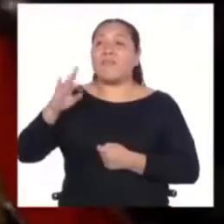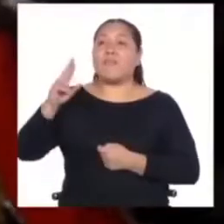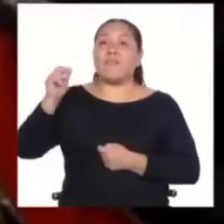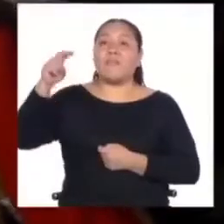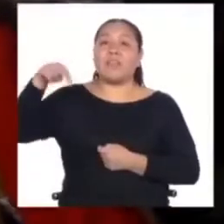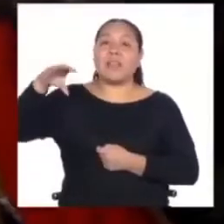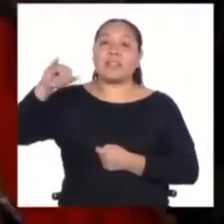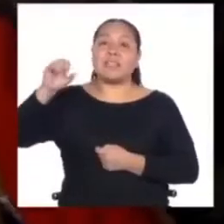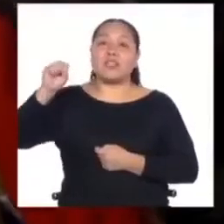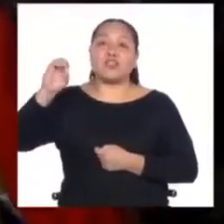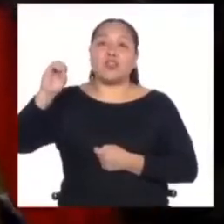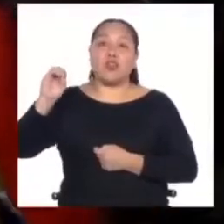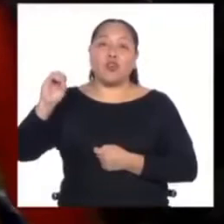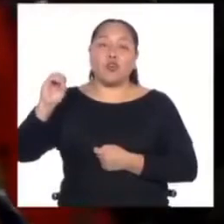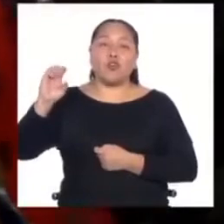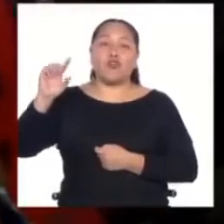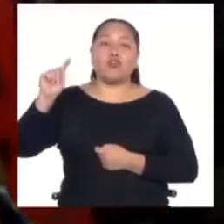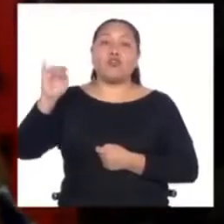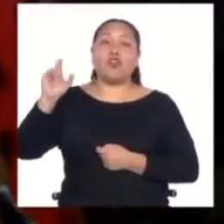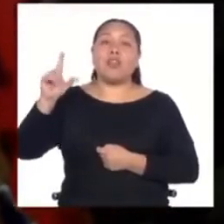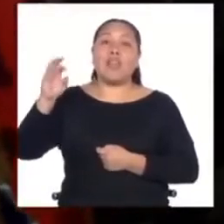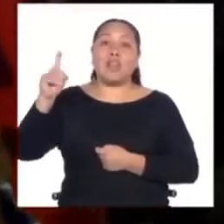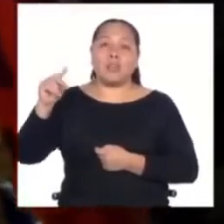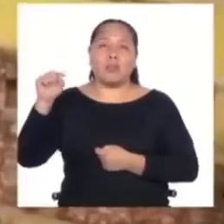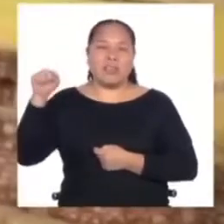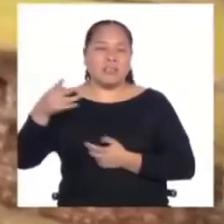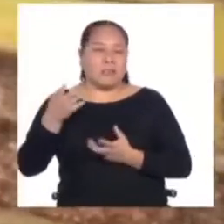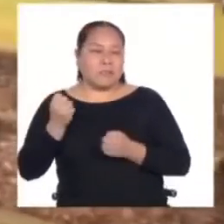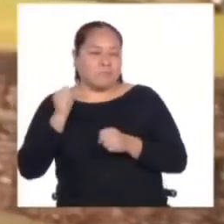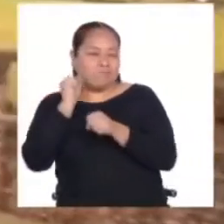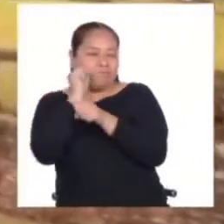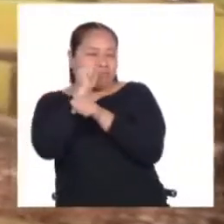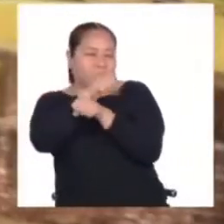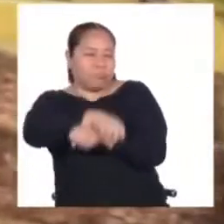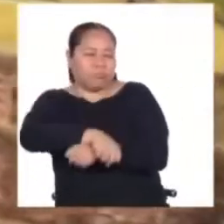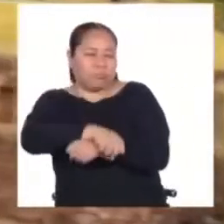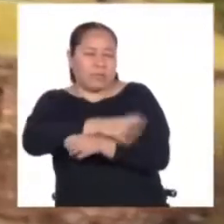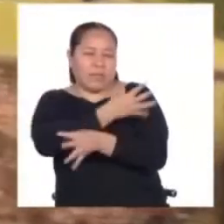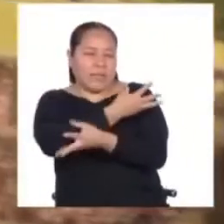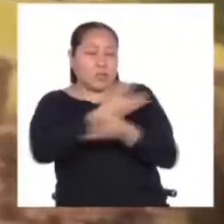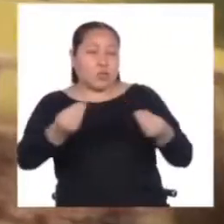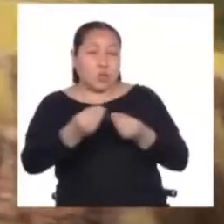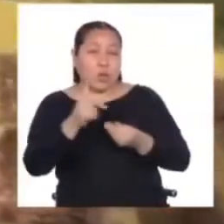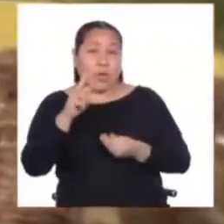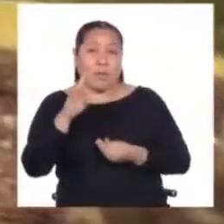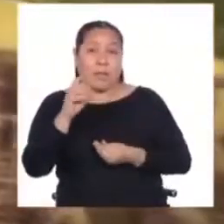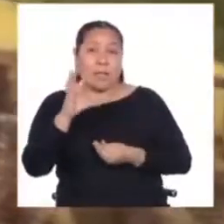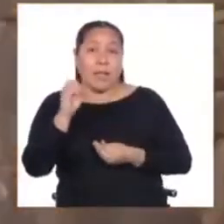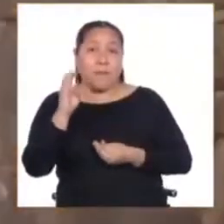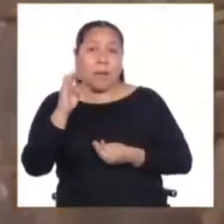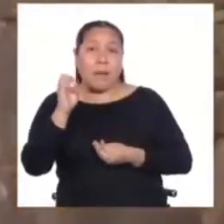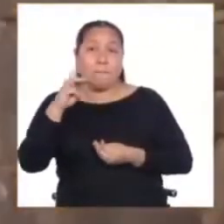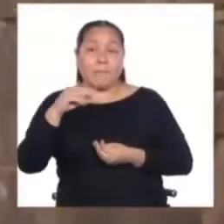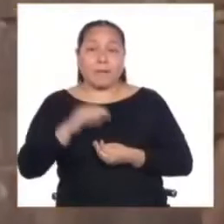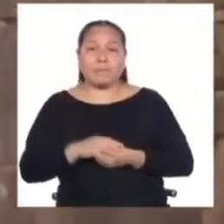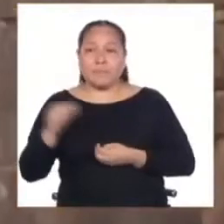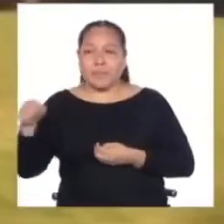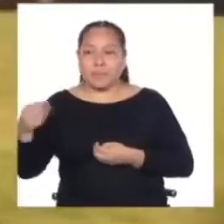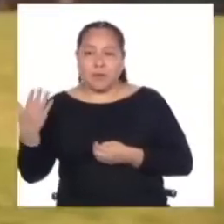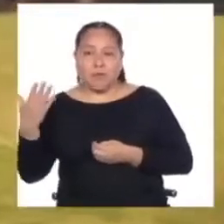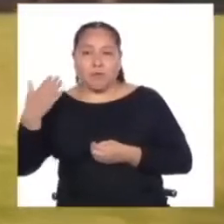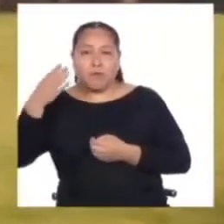de la sobreviviente nobleza inca y destruir el reducto de Vilcabamba. Para ello, organizó